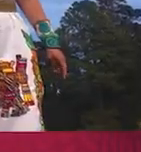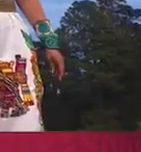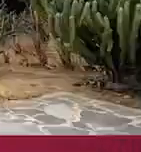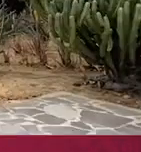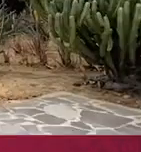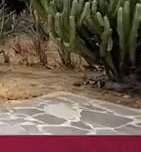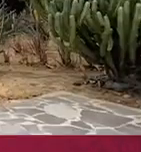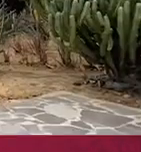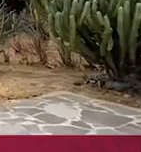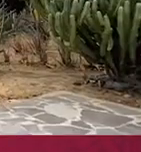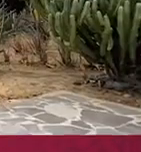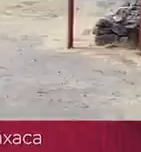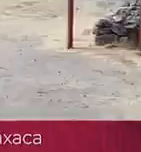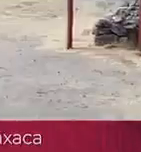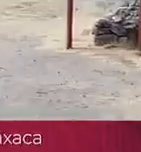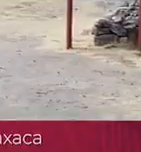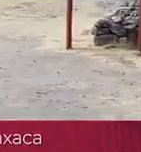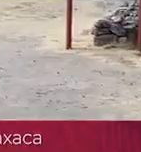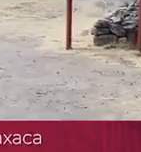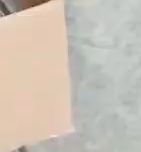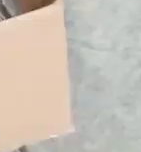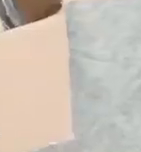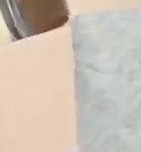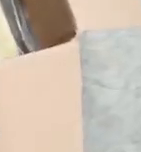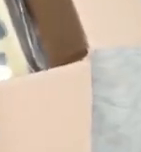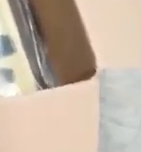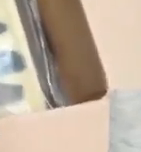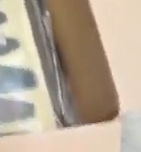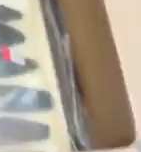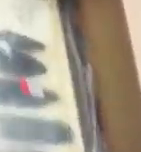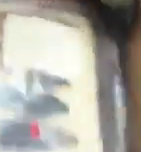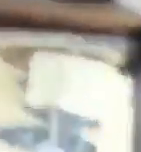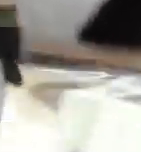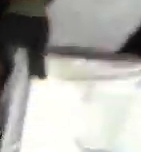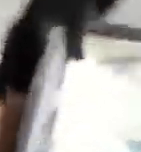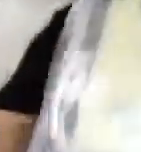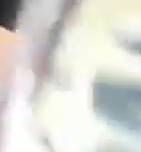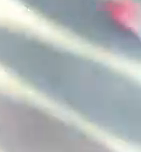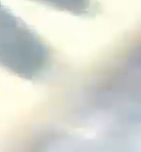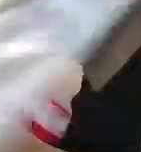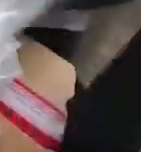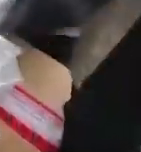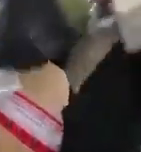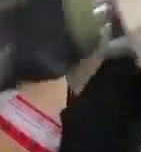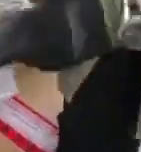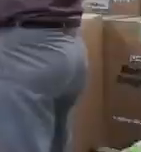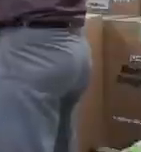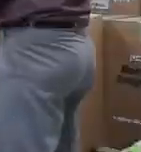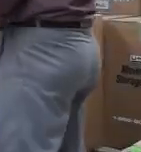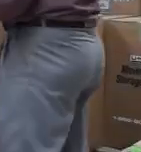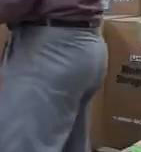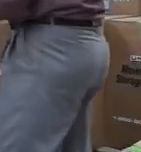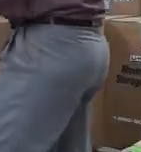la voz ante cualquier subasta. Hasta el momento se ha conseguido la recuperación de más de 7.900 piezas arqueológicas